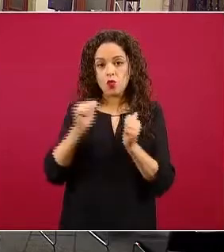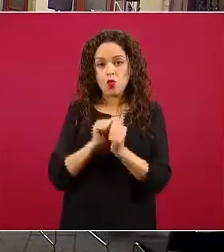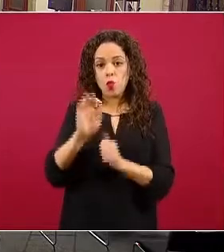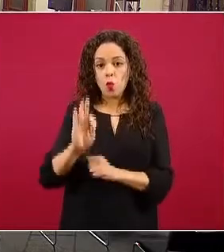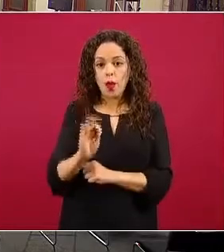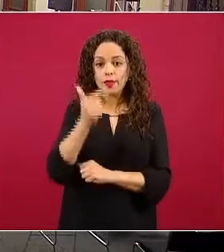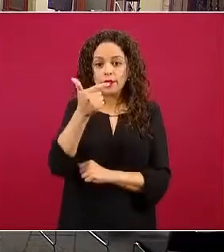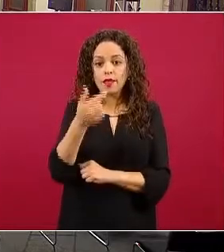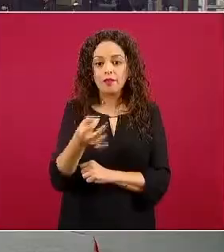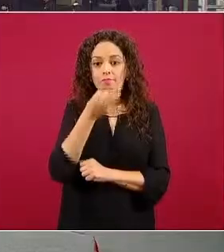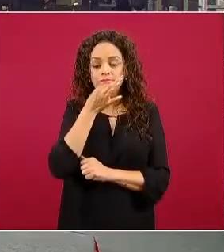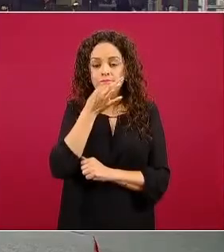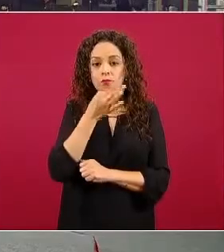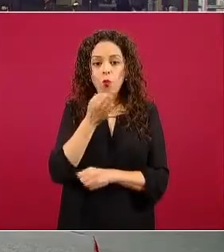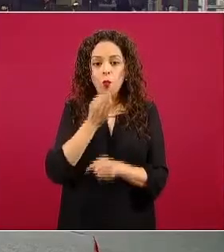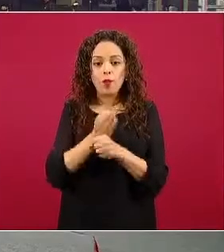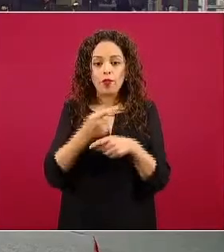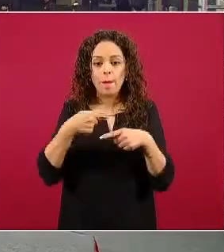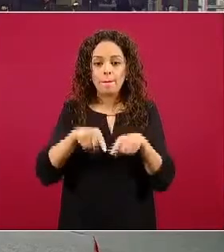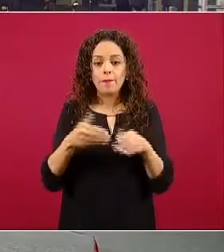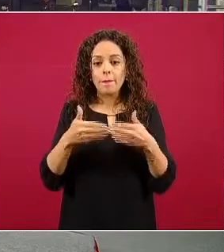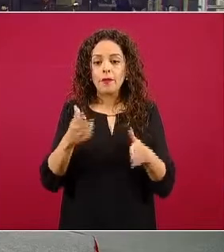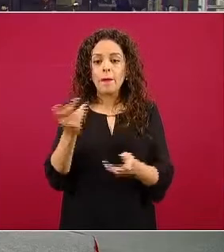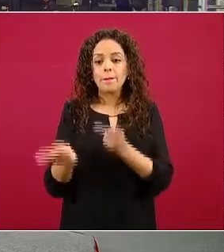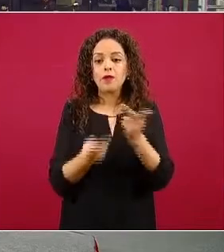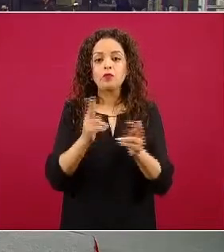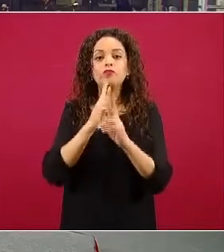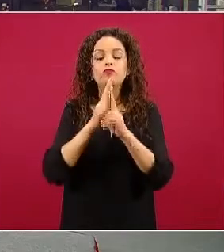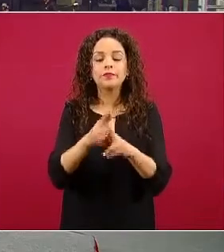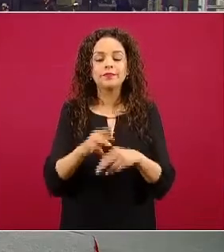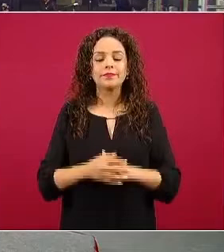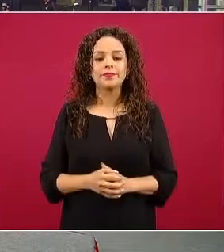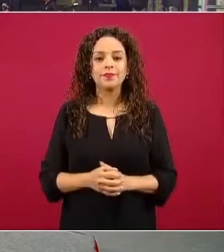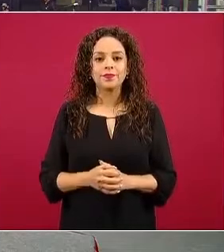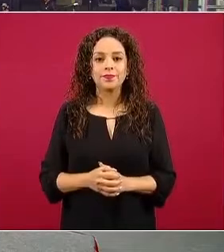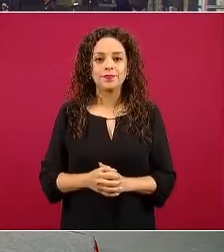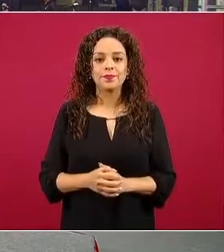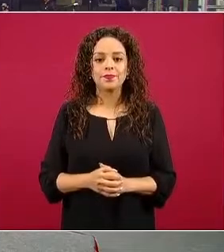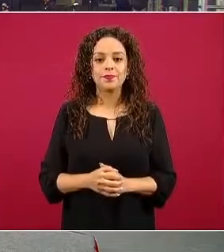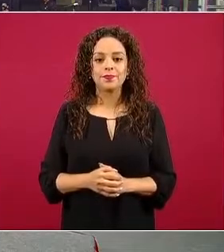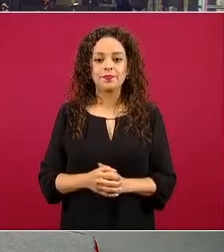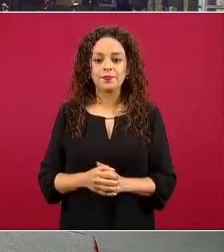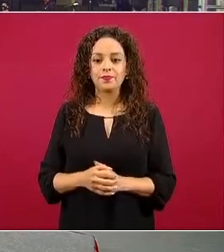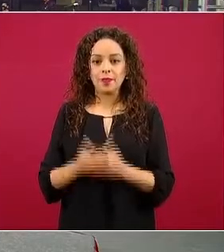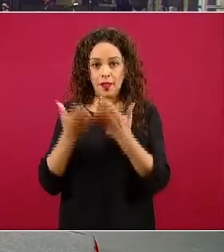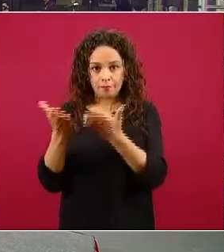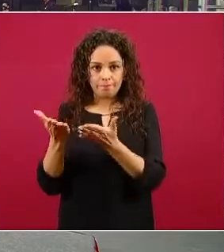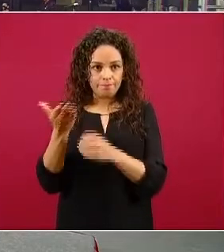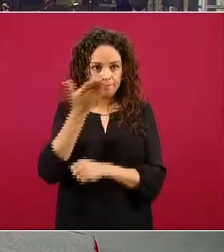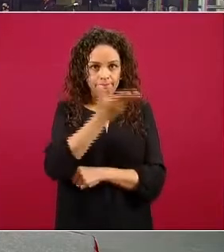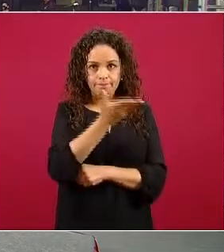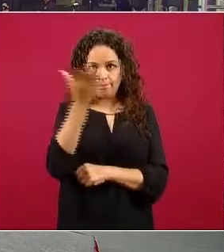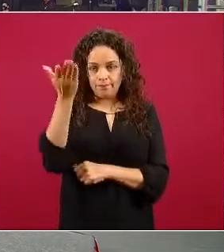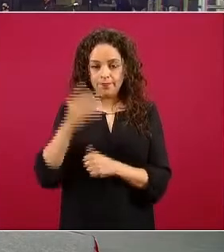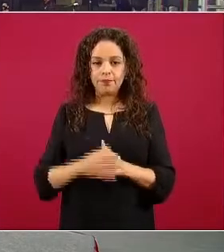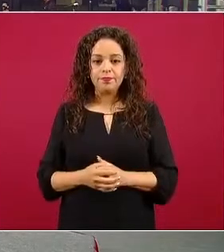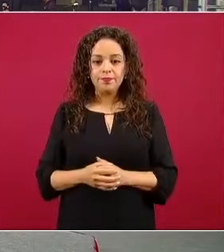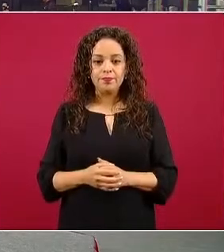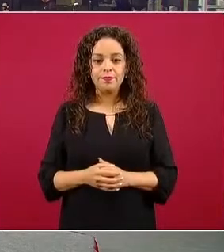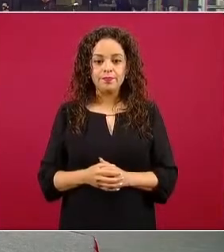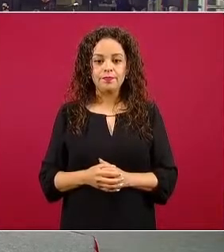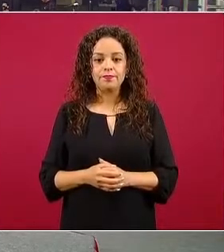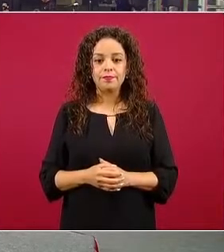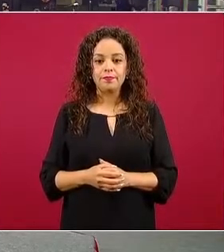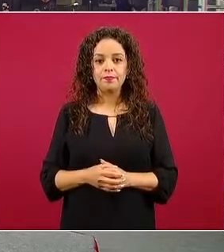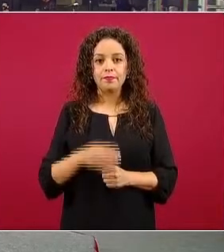19:47 y vamos a empezar con preguntas. Por favor, adelante, luego Blanca